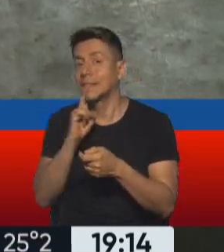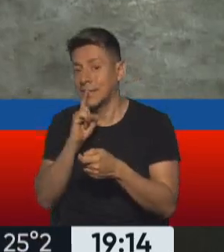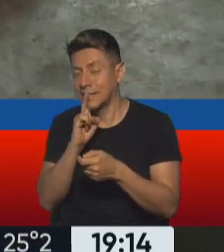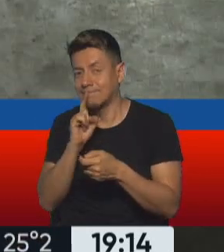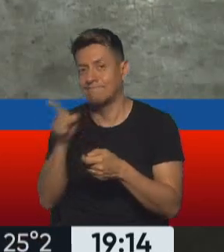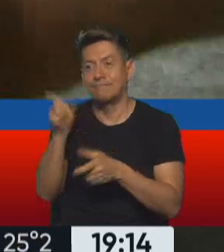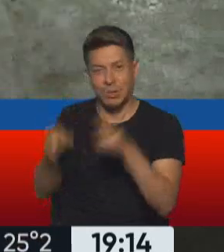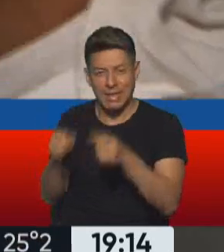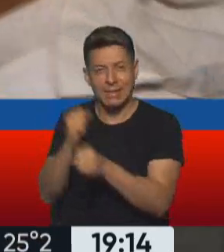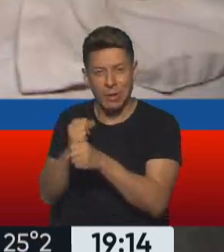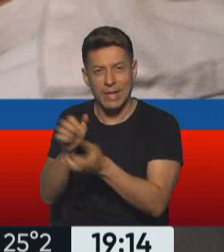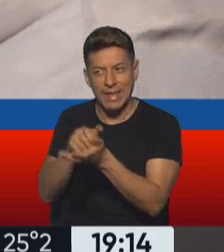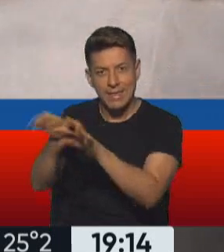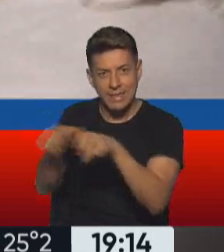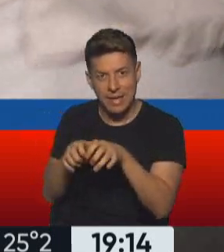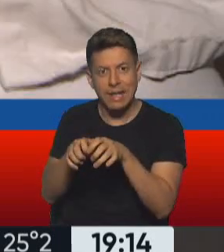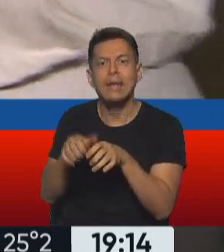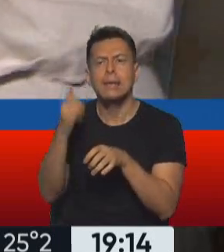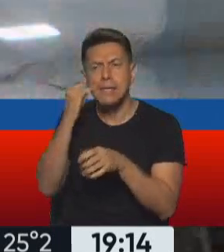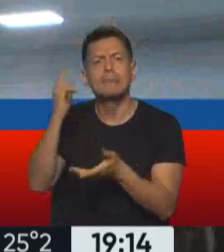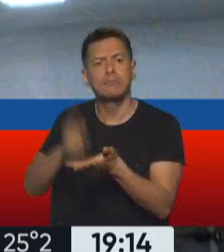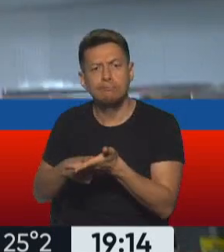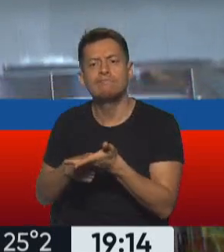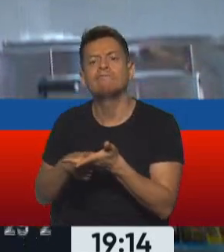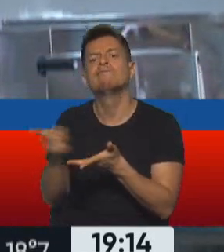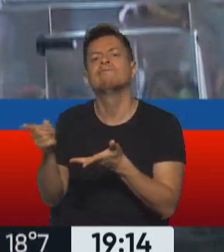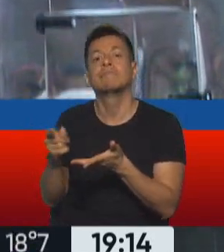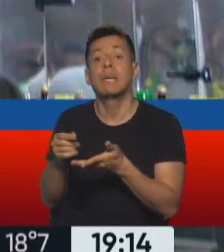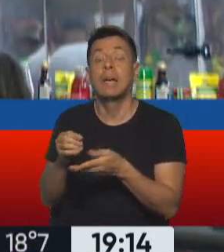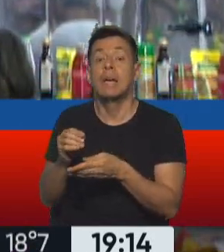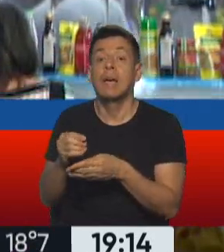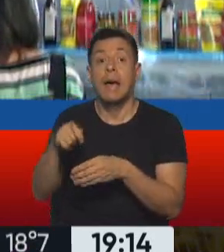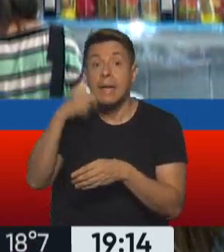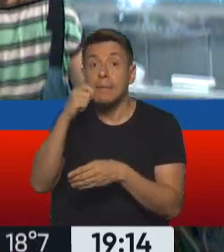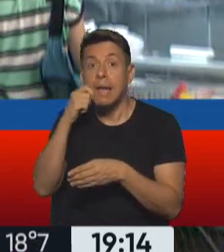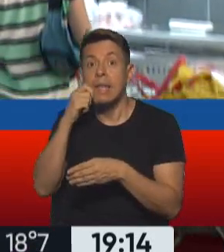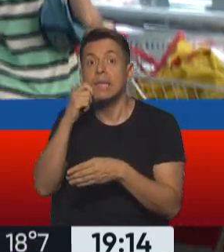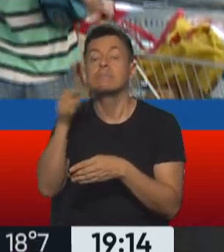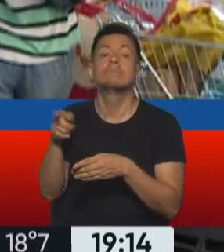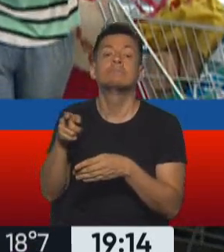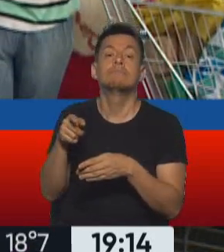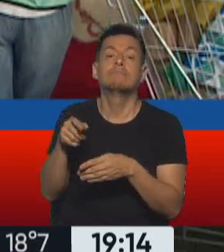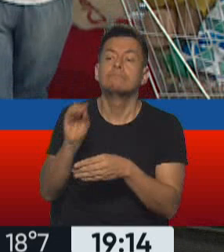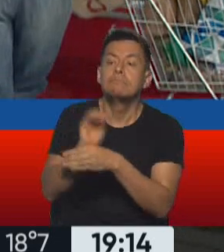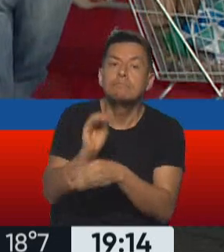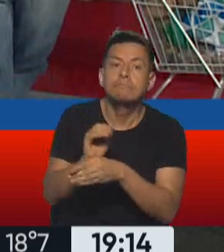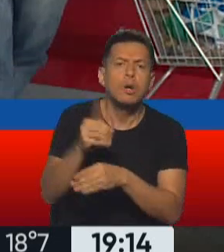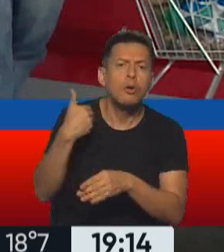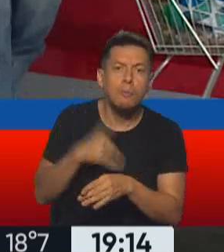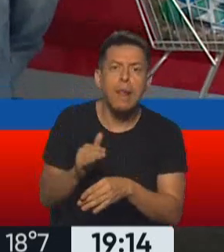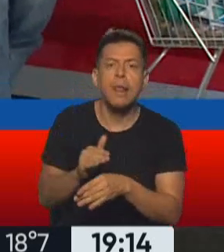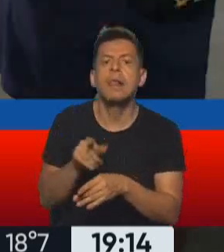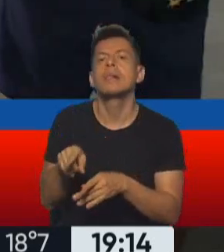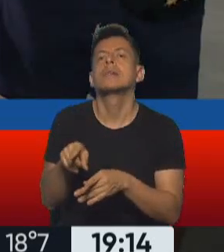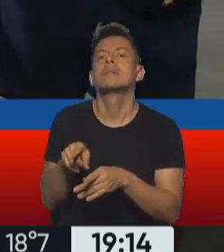carnicería agroecológica, según se aclaró. Animales criados a pasto, todo a precios populares. Ubicado en